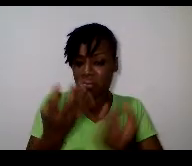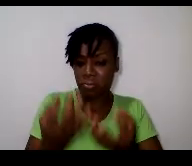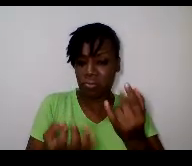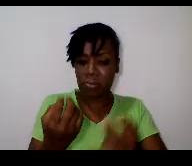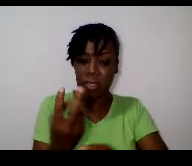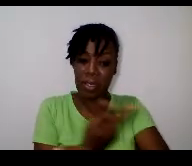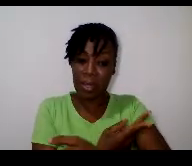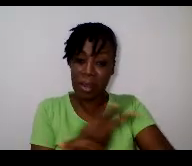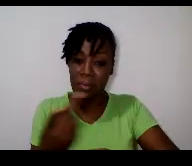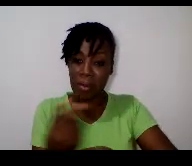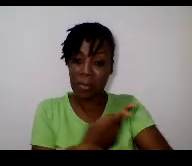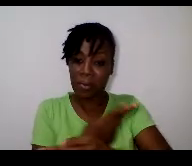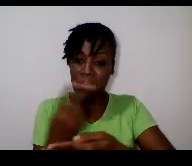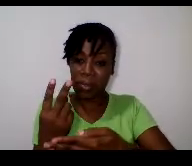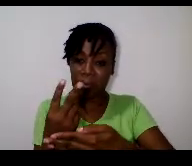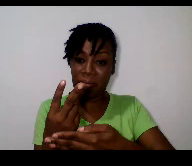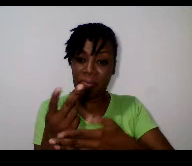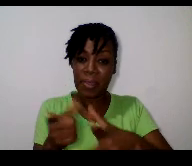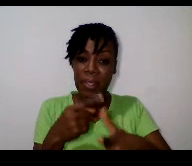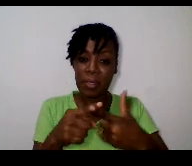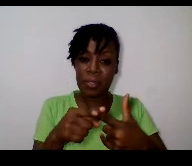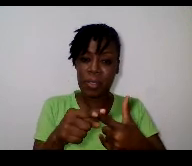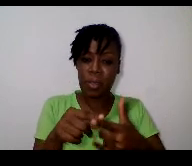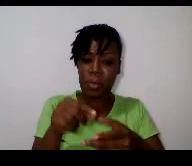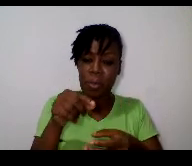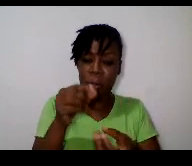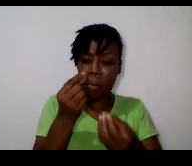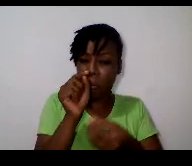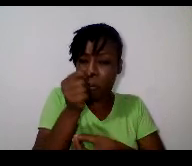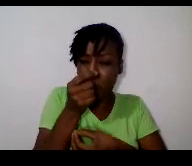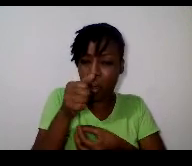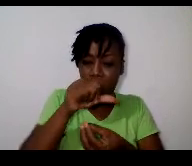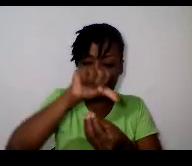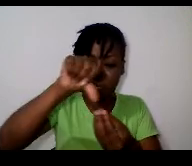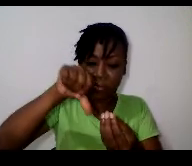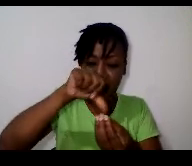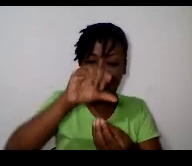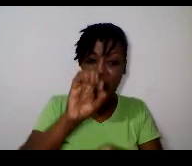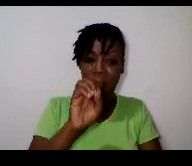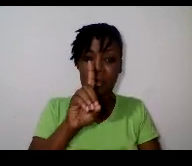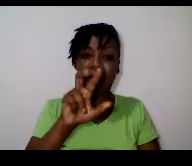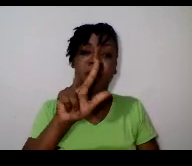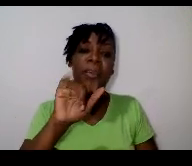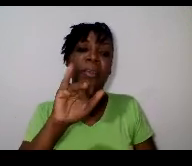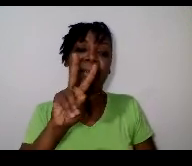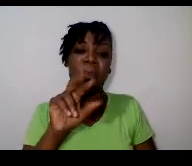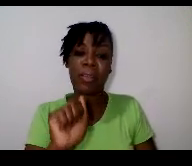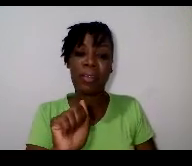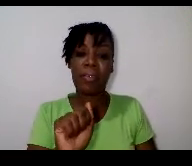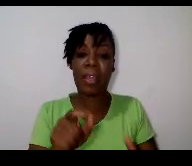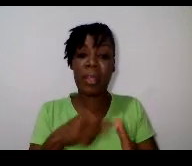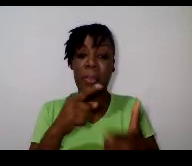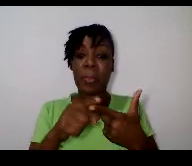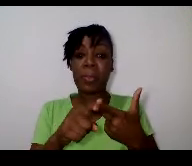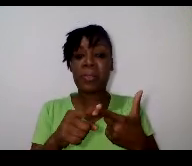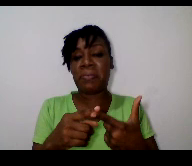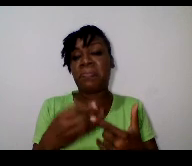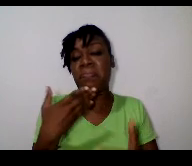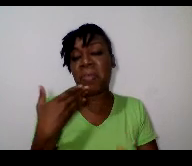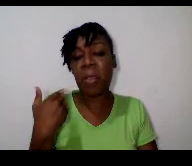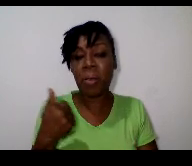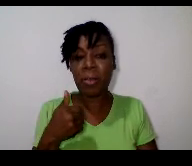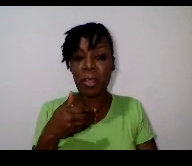vez que salen hervidas, ponerles un poquito de aceite de oliva, vamos a gastar mucho menos aceite, que va a afectar menos